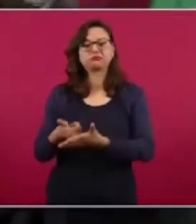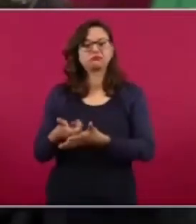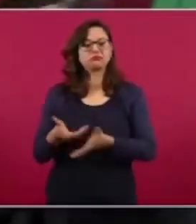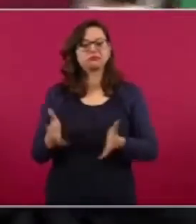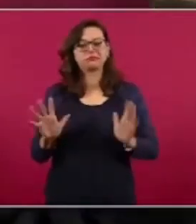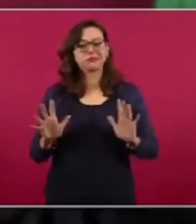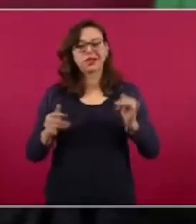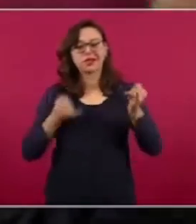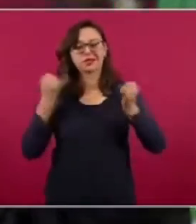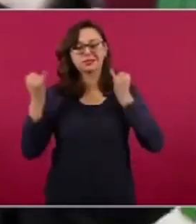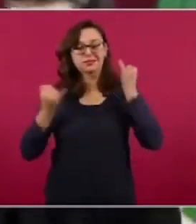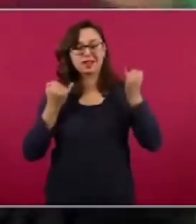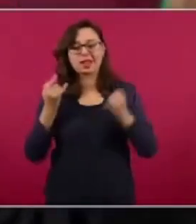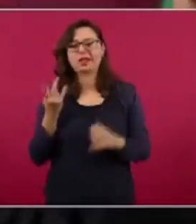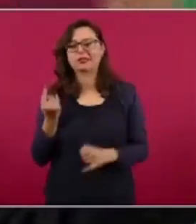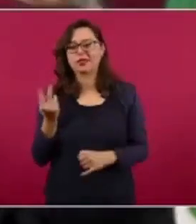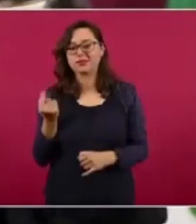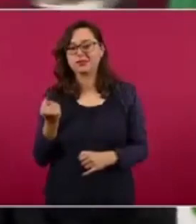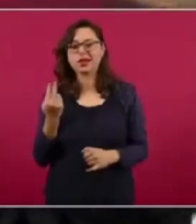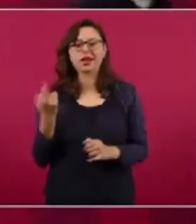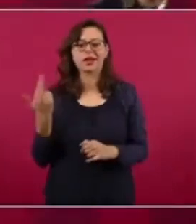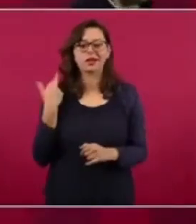Las televisoras y la radio,